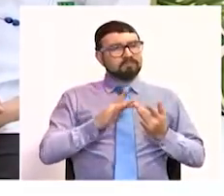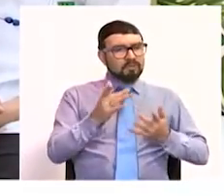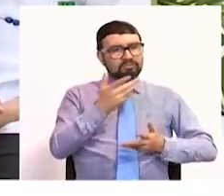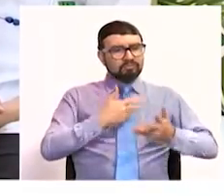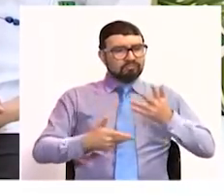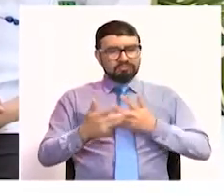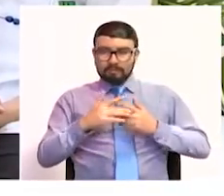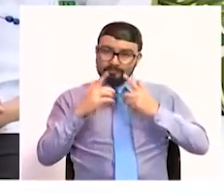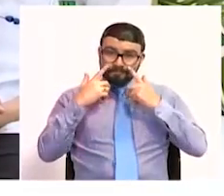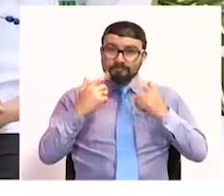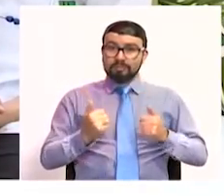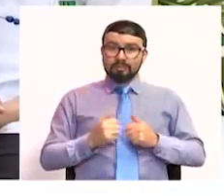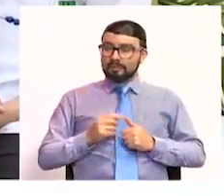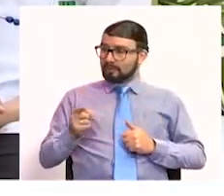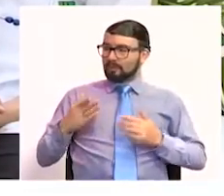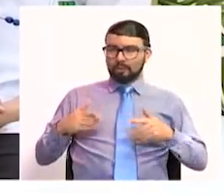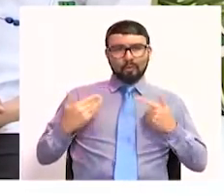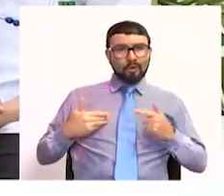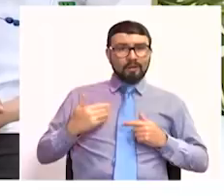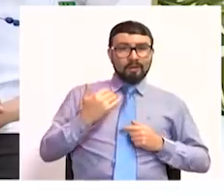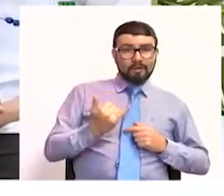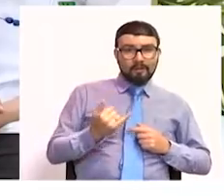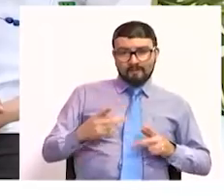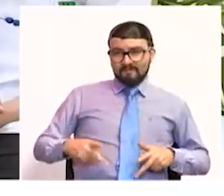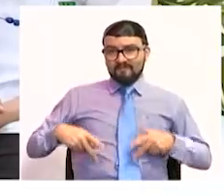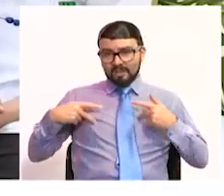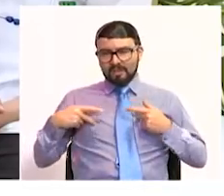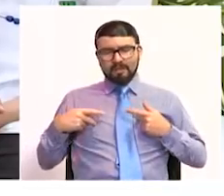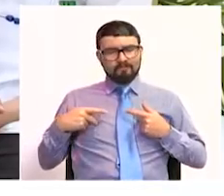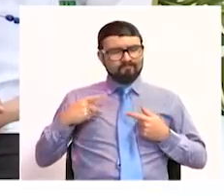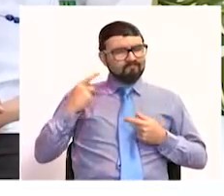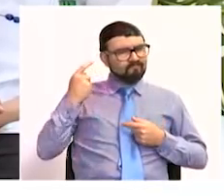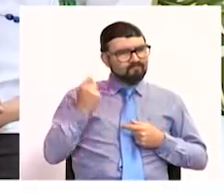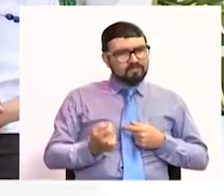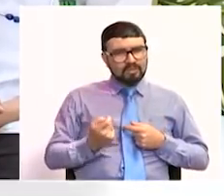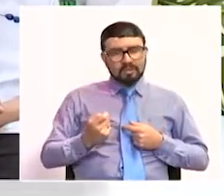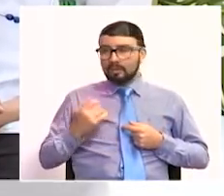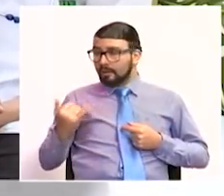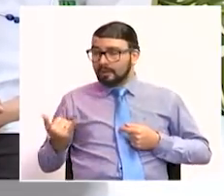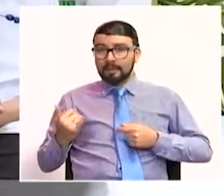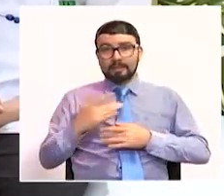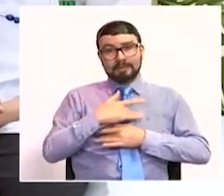disfrutémonos esto, que la vida realmente es muy corta y la salud